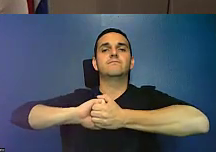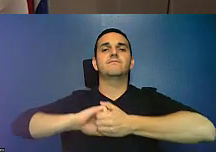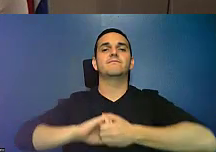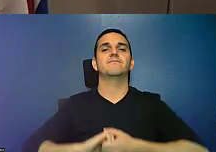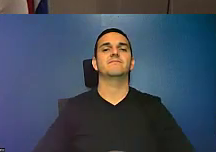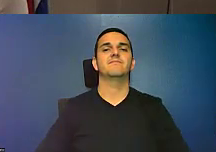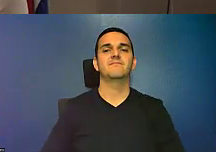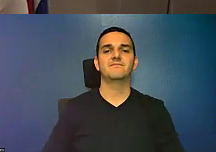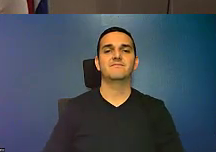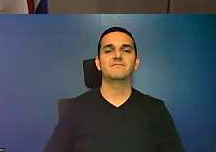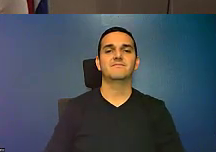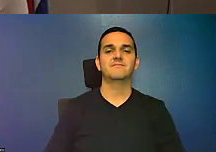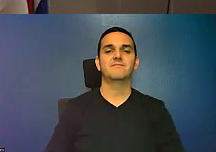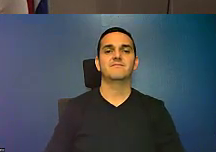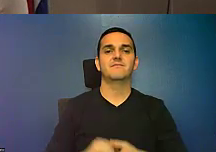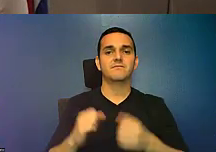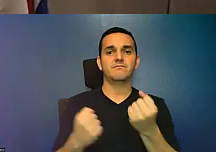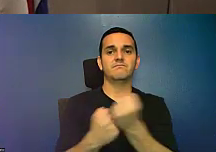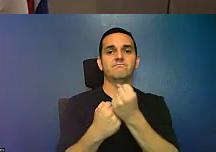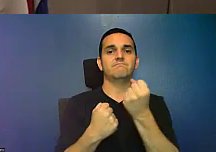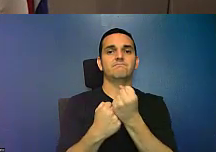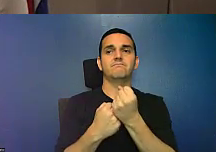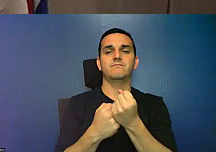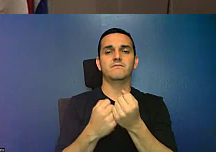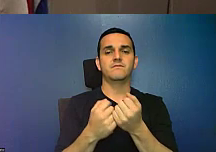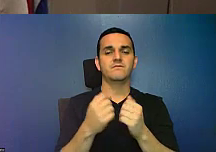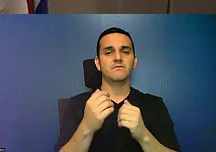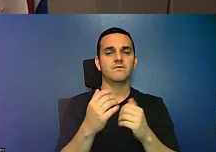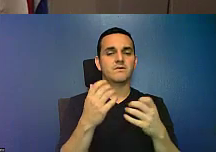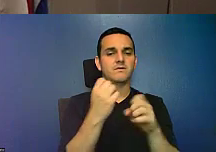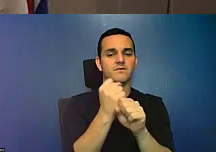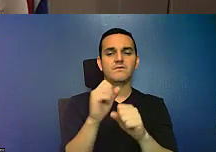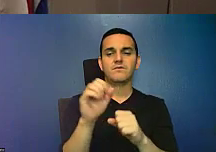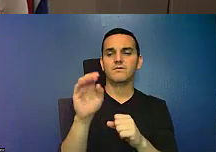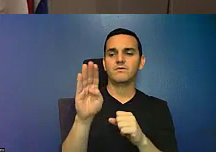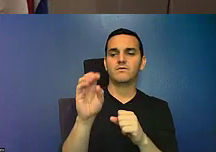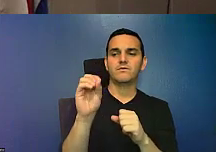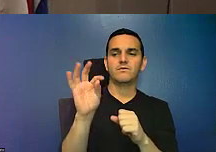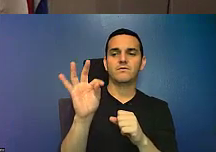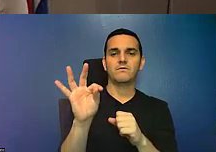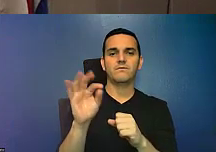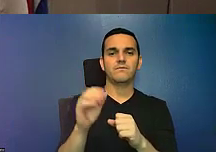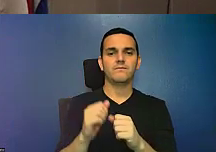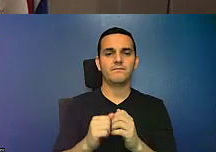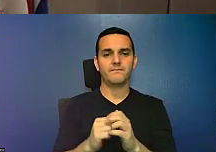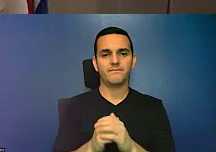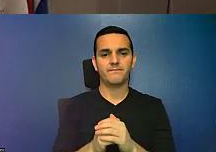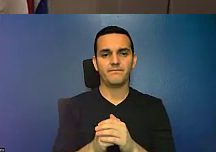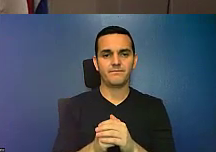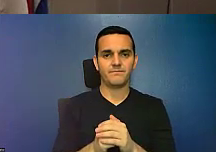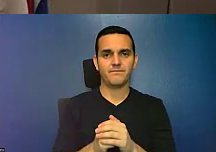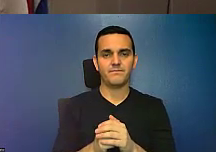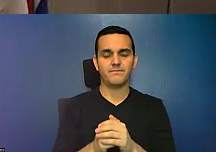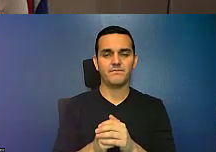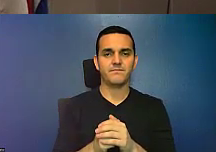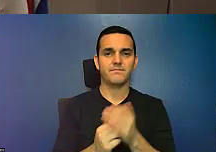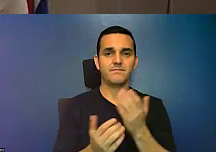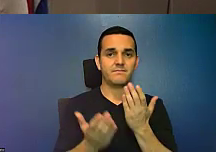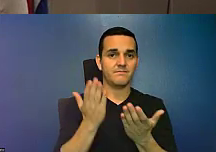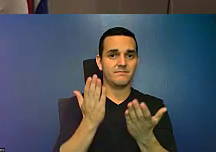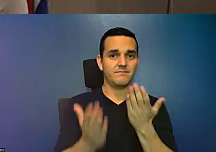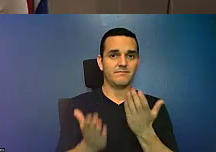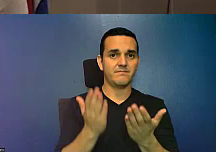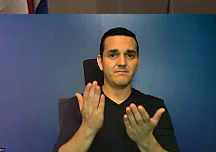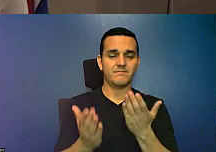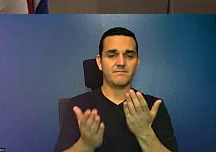que vengan a contribuir un poco y a apoyarnos en esta metodología.